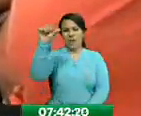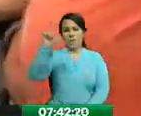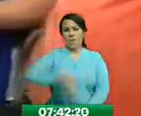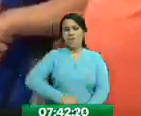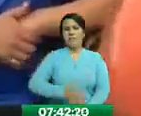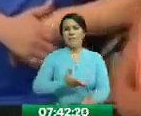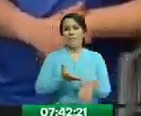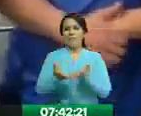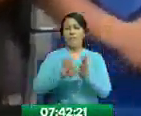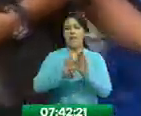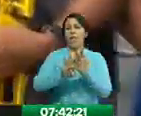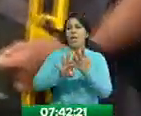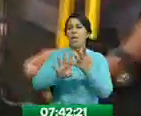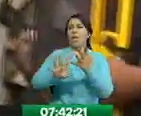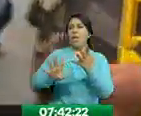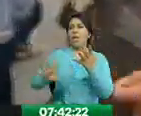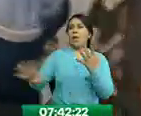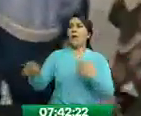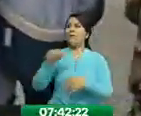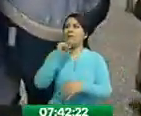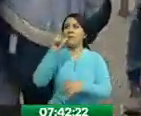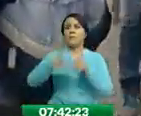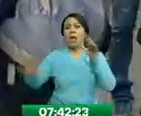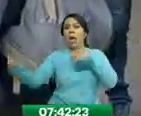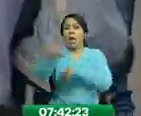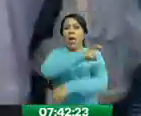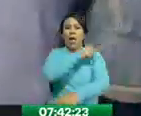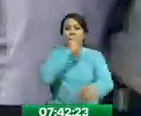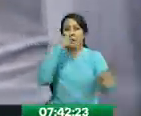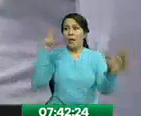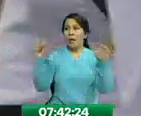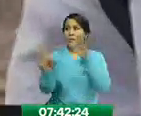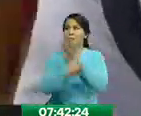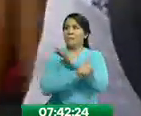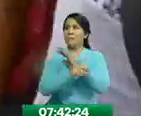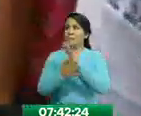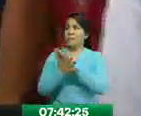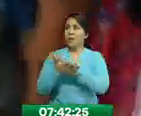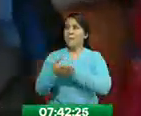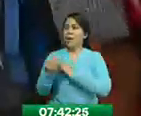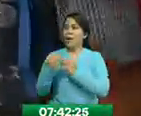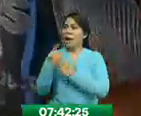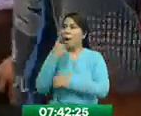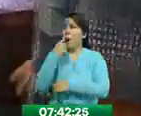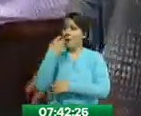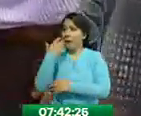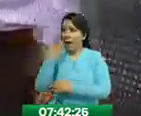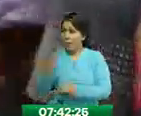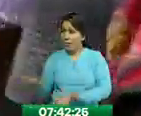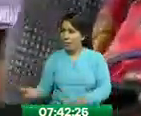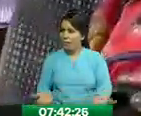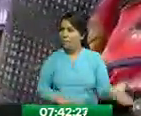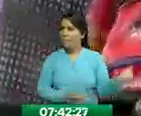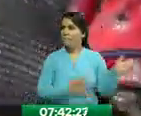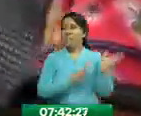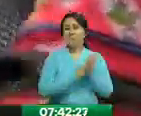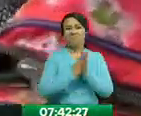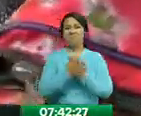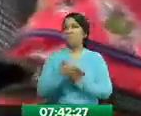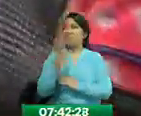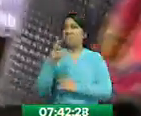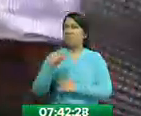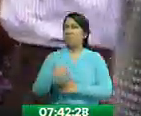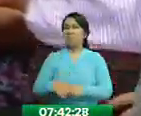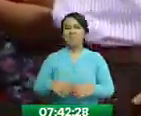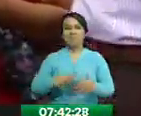no hacen la cola como tienen que ser. Nada más. ¿Los hombres son caballerosos al momento de abordar los carros? No,